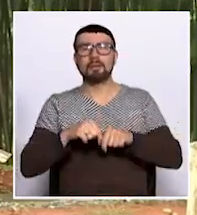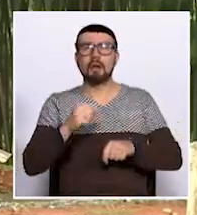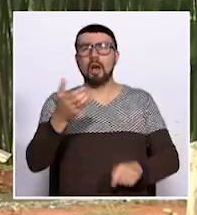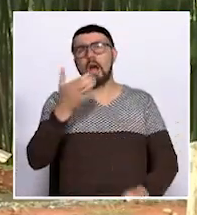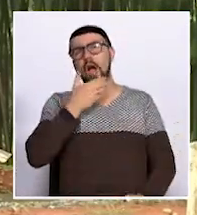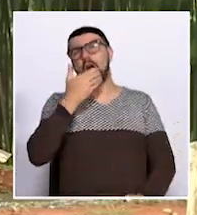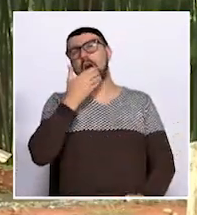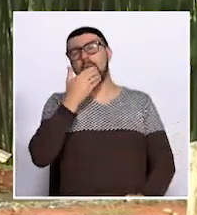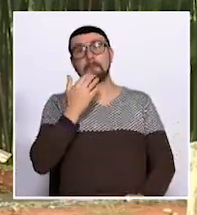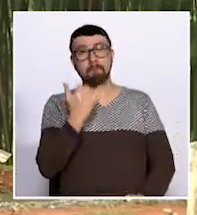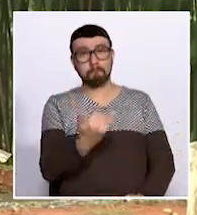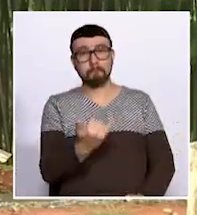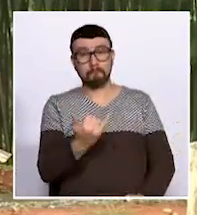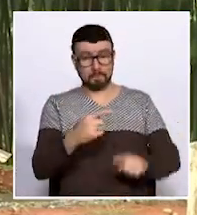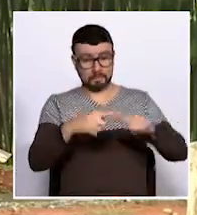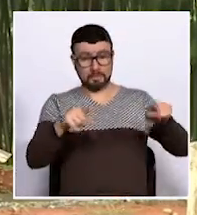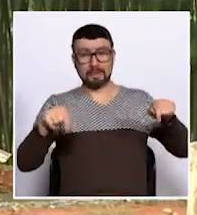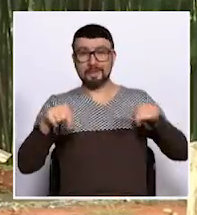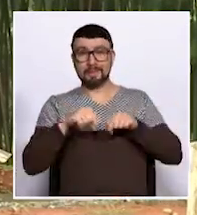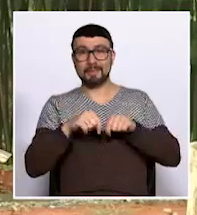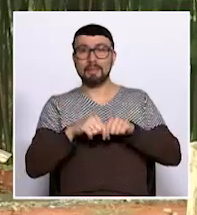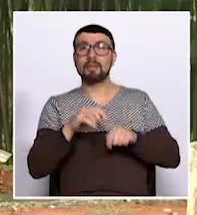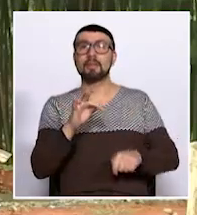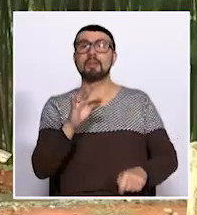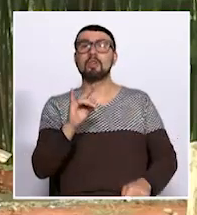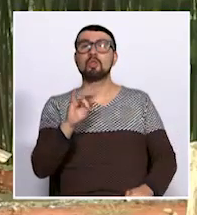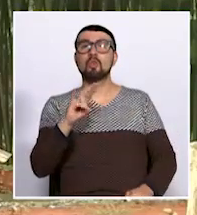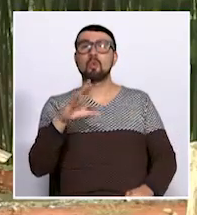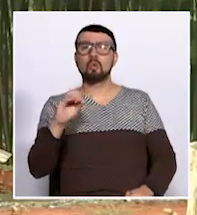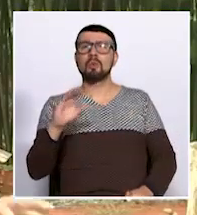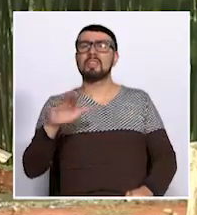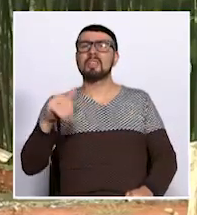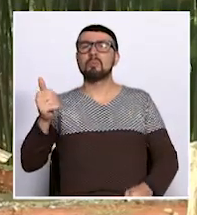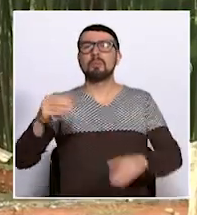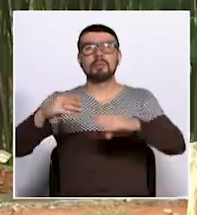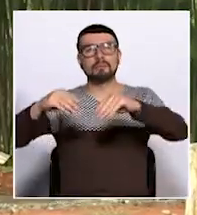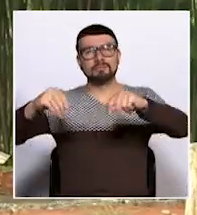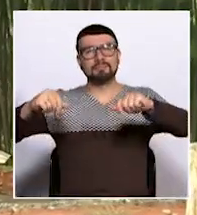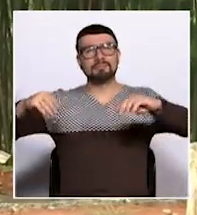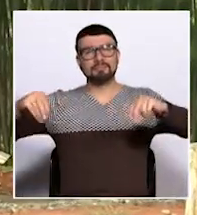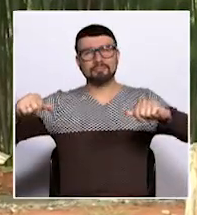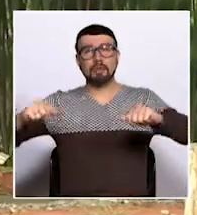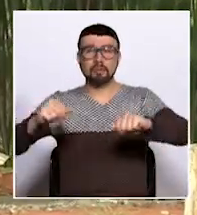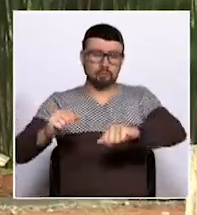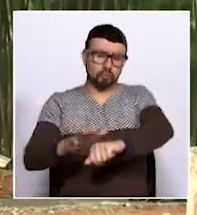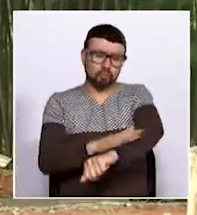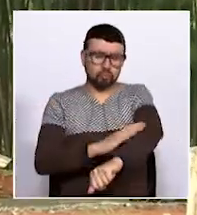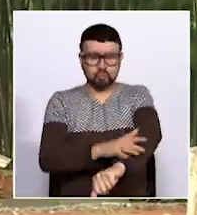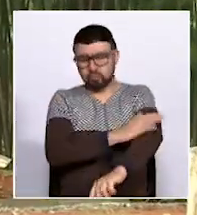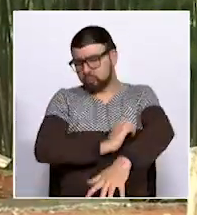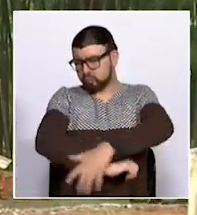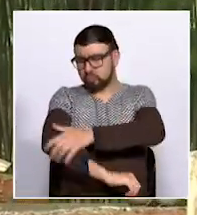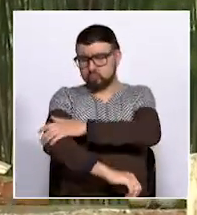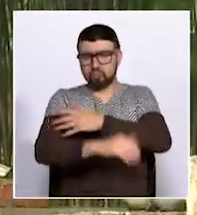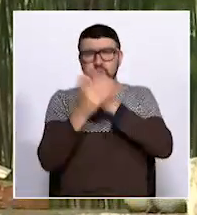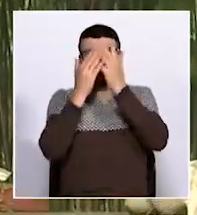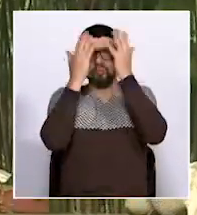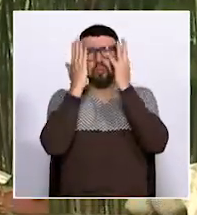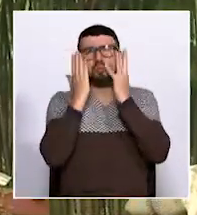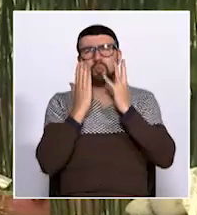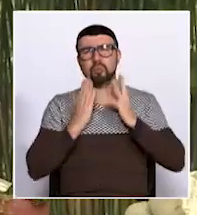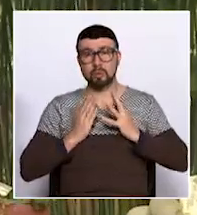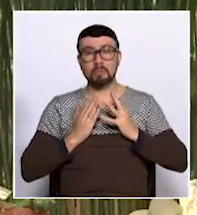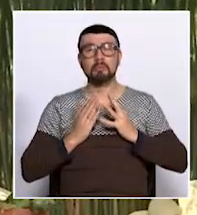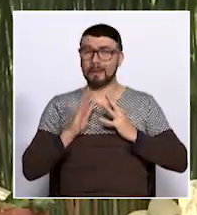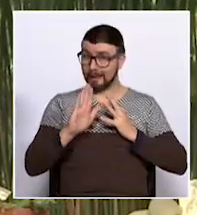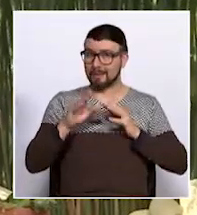Después del baño del turco, comenzamos a hacer algo que es con la arcilla, comenzamos a hacer algo con las piscinas que ya se los